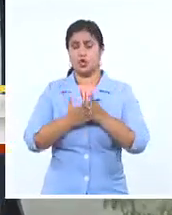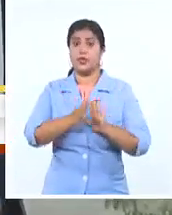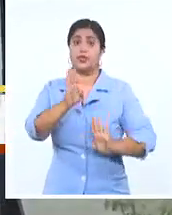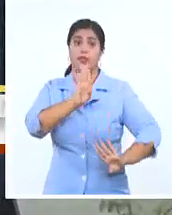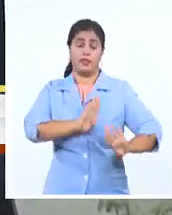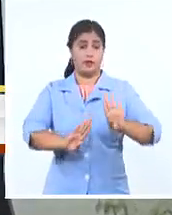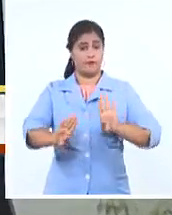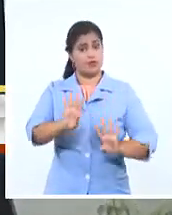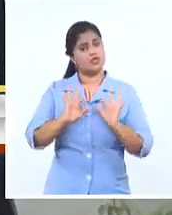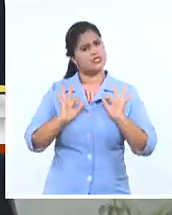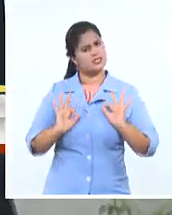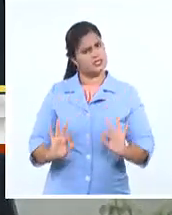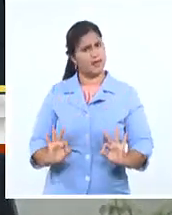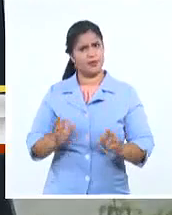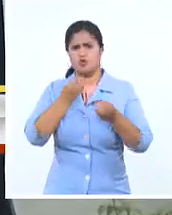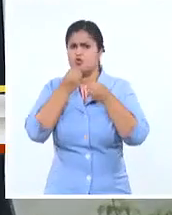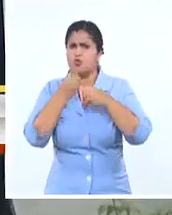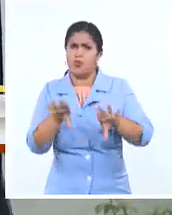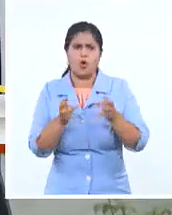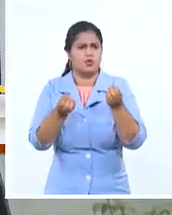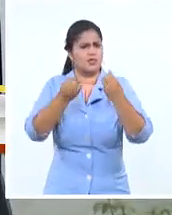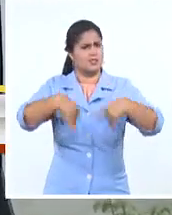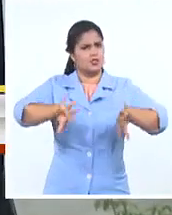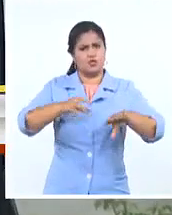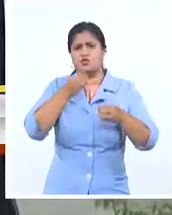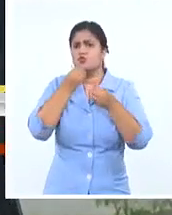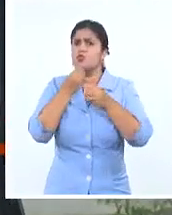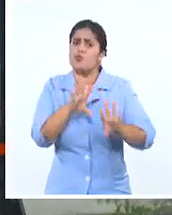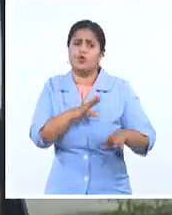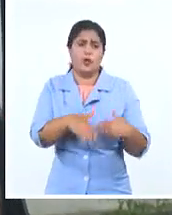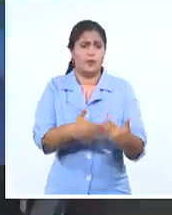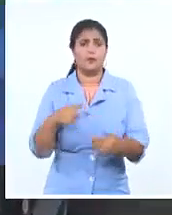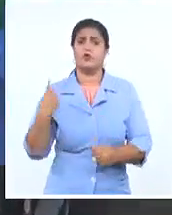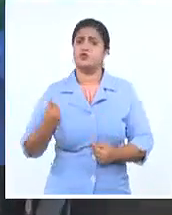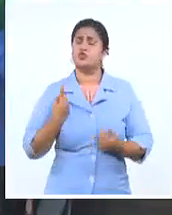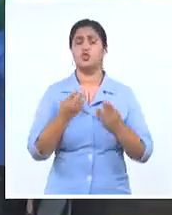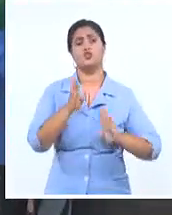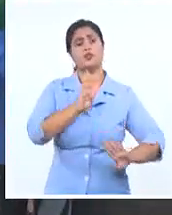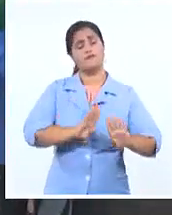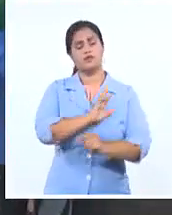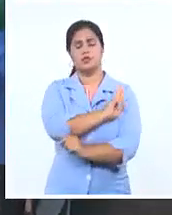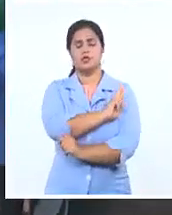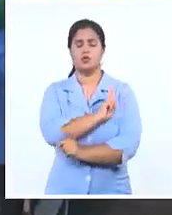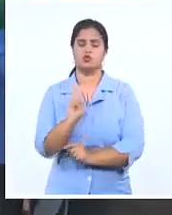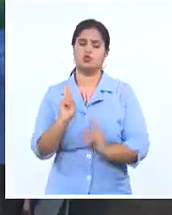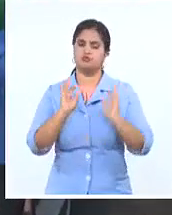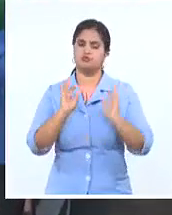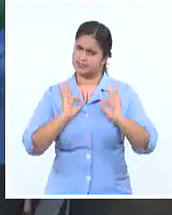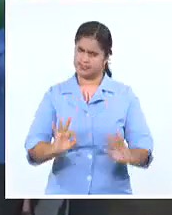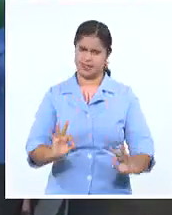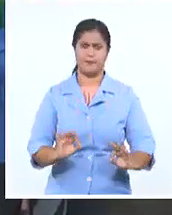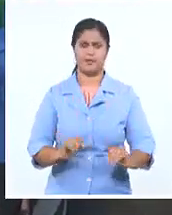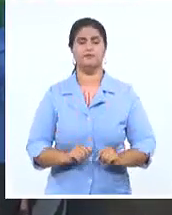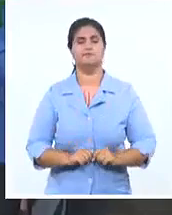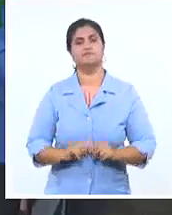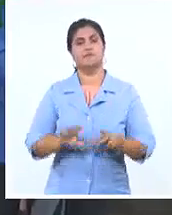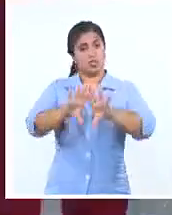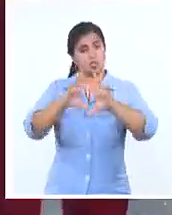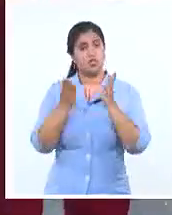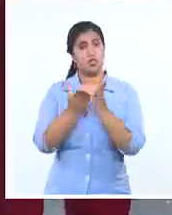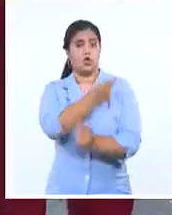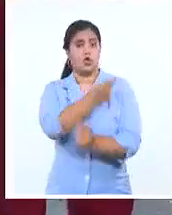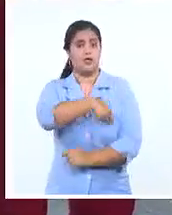cualquier circunstancia y al precio que sea necesario la revolución. Existe claridad en las ideas e